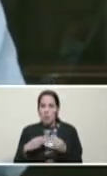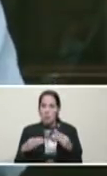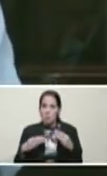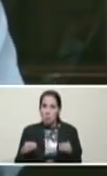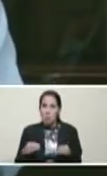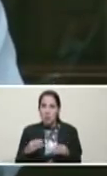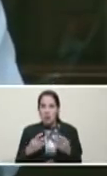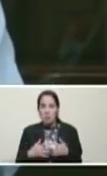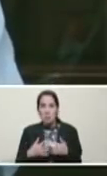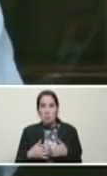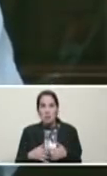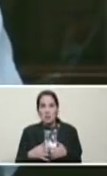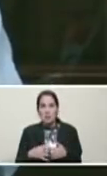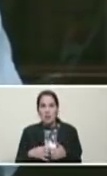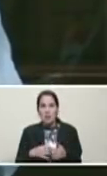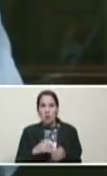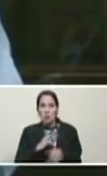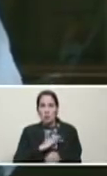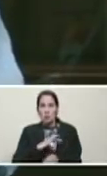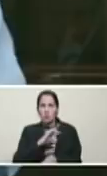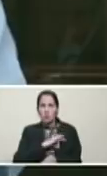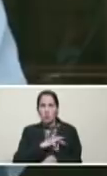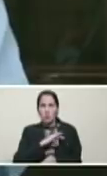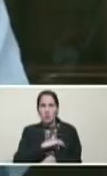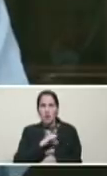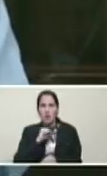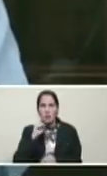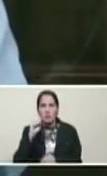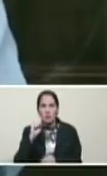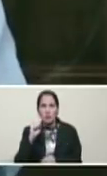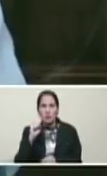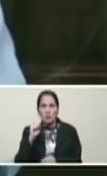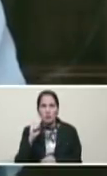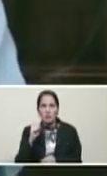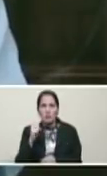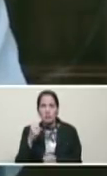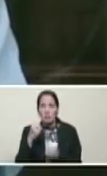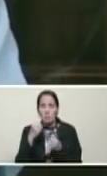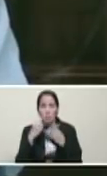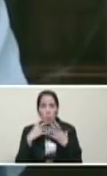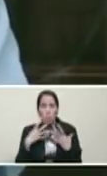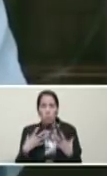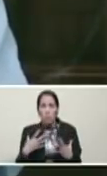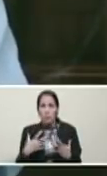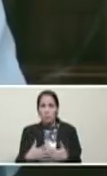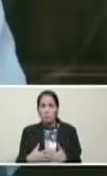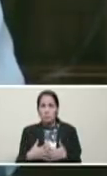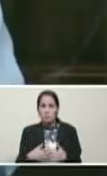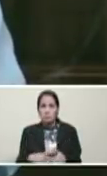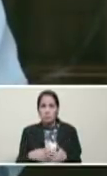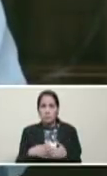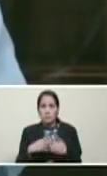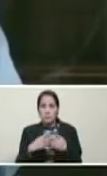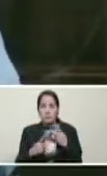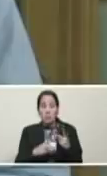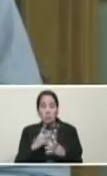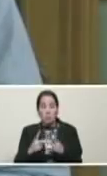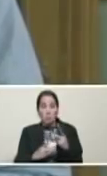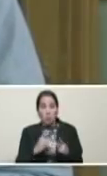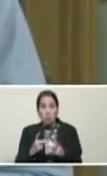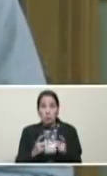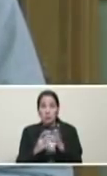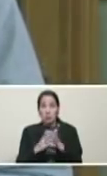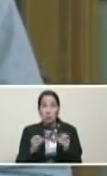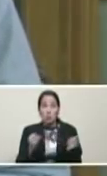una poderosa agroindustria que puede abastecer plenamente todo el mercado